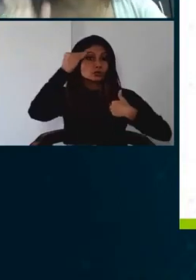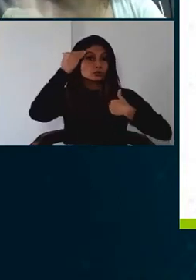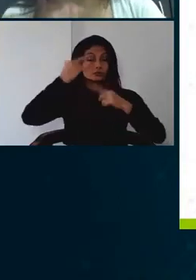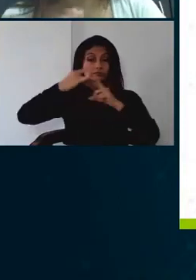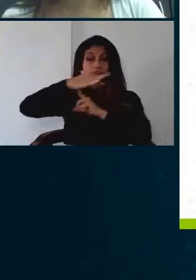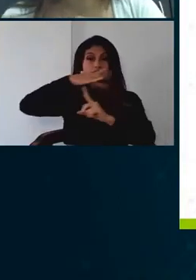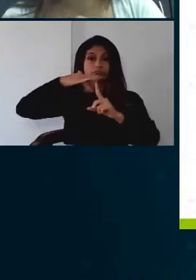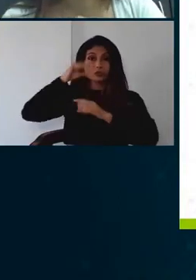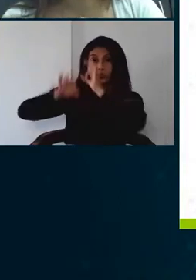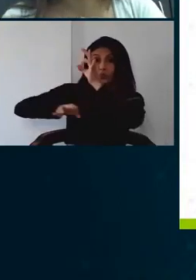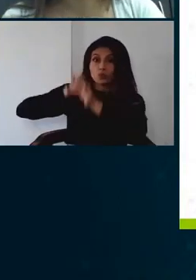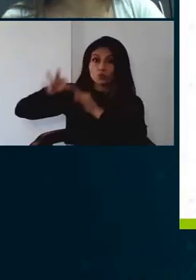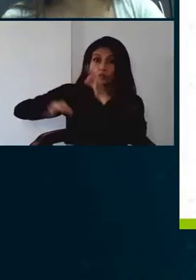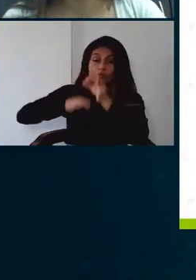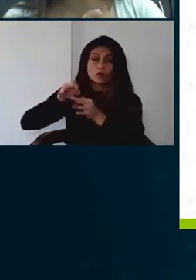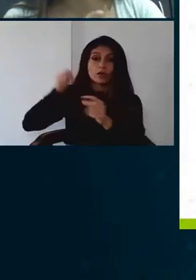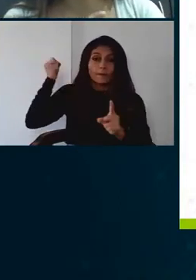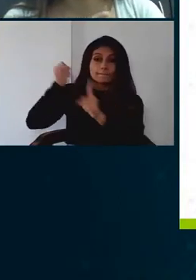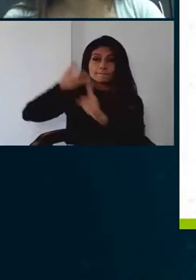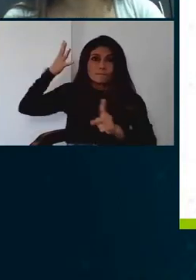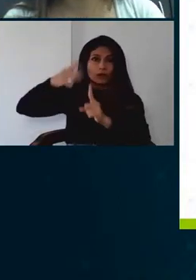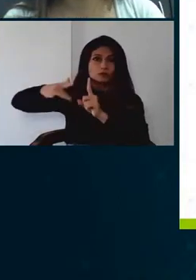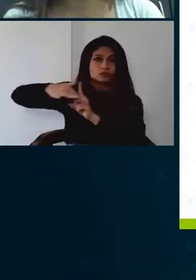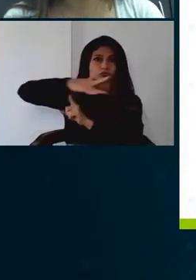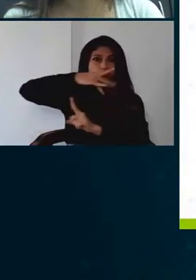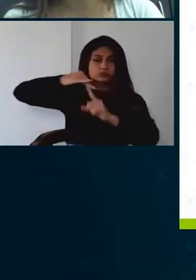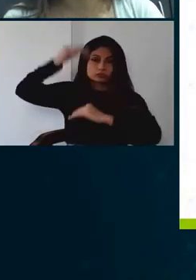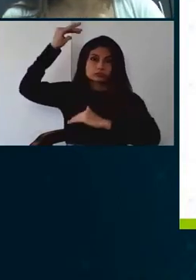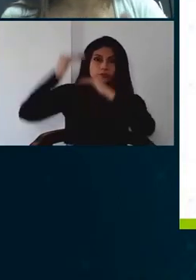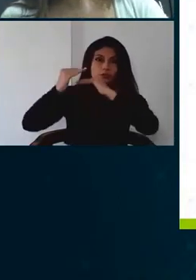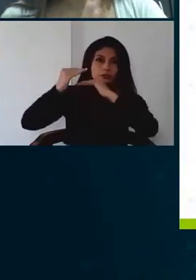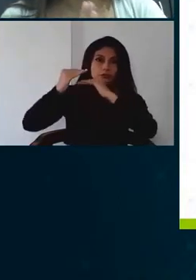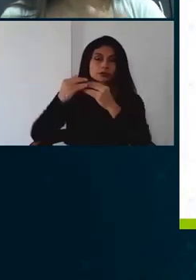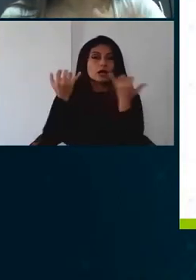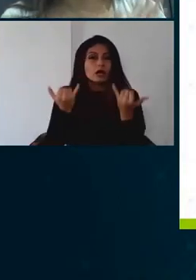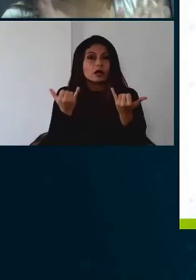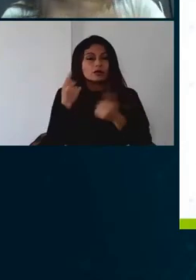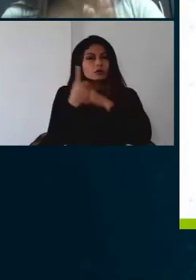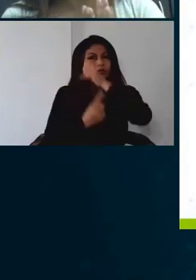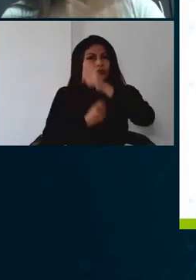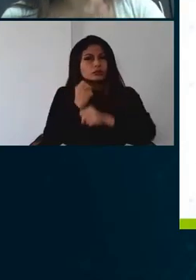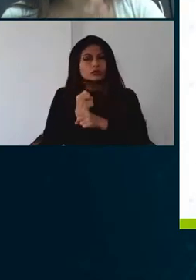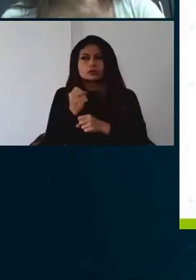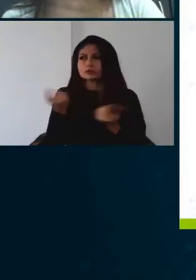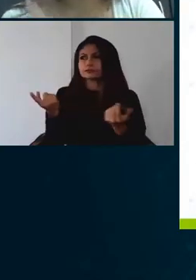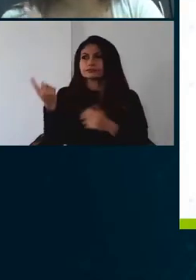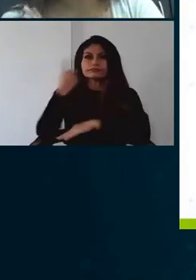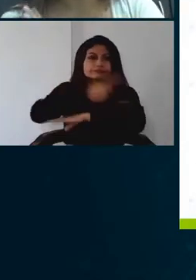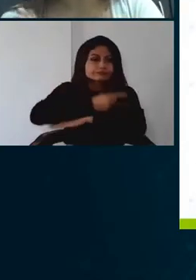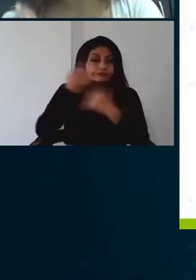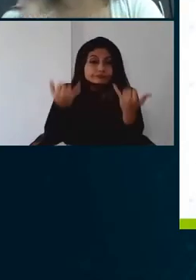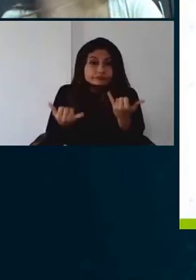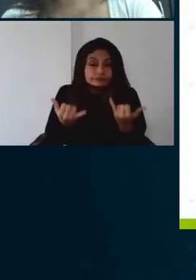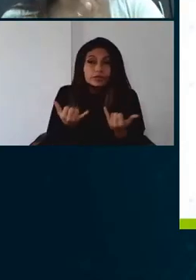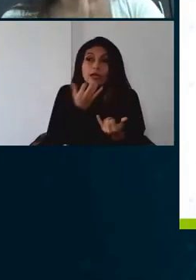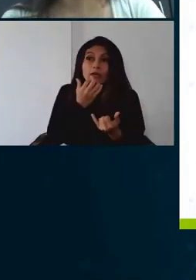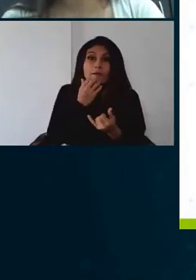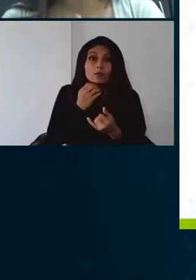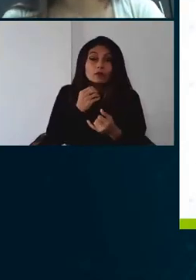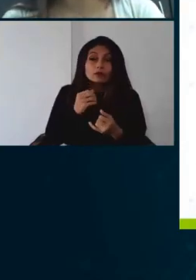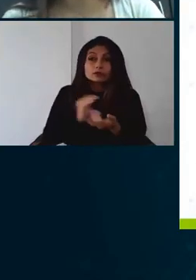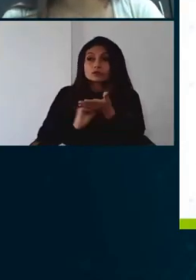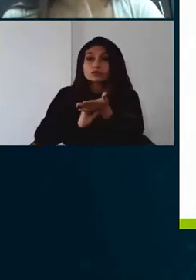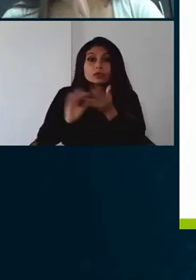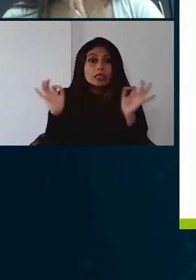ecológica, parar ese impacto ambiental que estamos generando hoy en día, en el cual posiblemente si no hacemos algo ya, pues va a haber